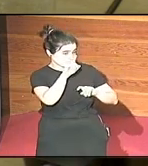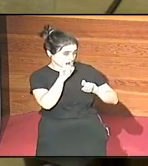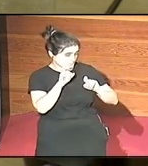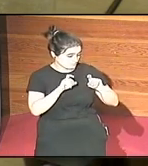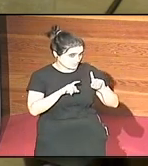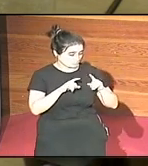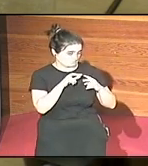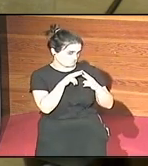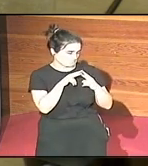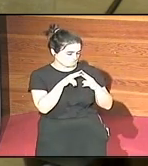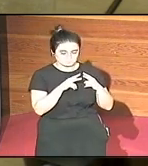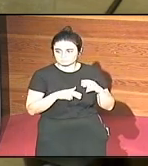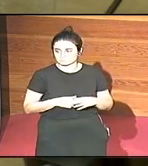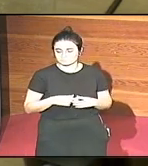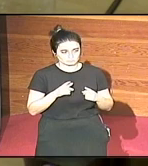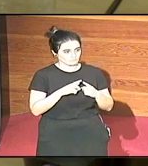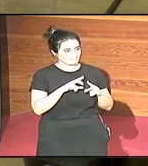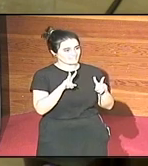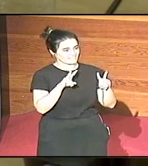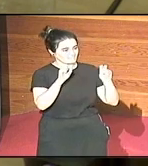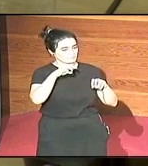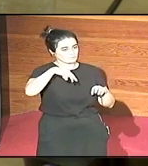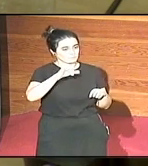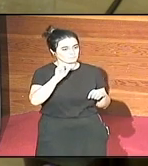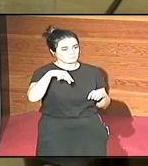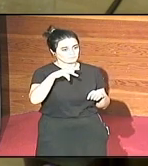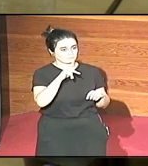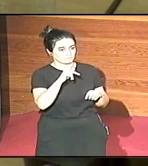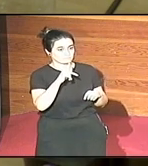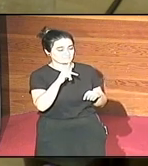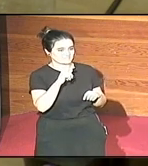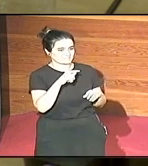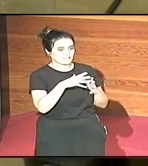un par. Una sería sobre los acuerdos de Minsk. ¿Qué pasó? ¿Por qué fallaron?